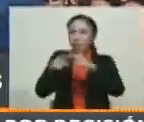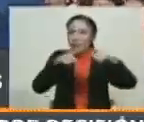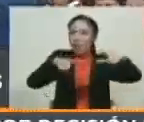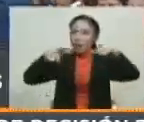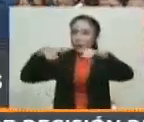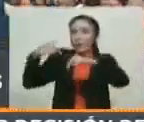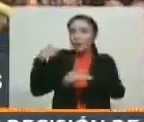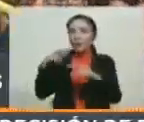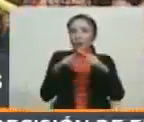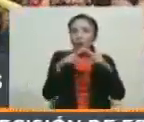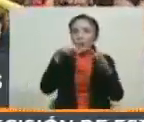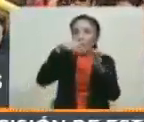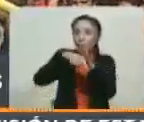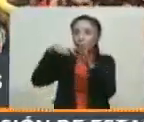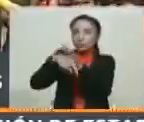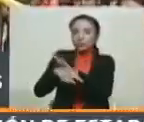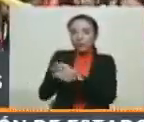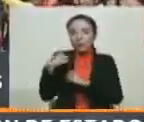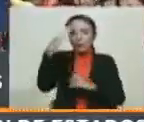territorio